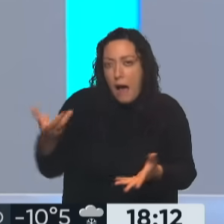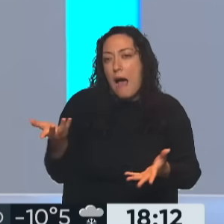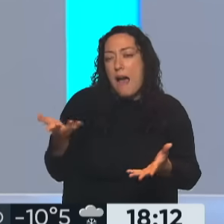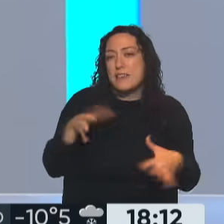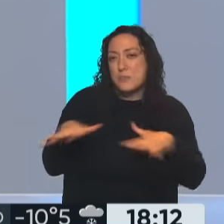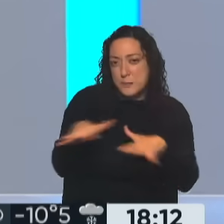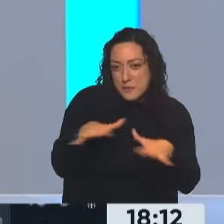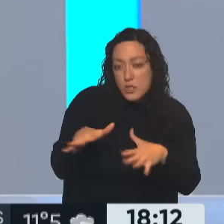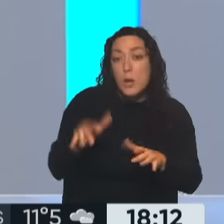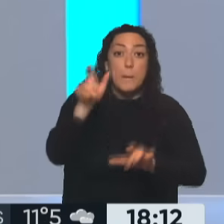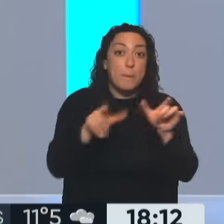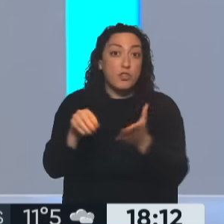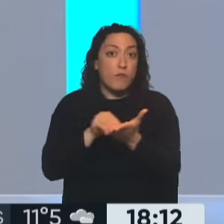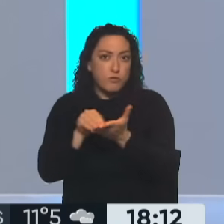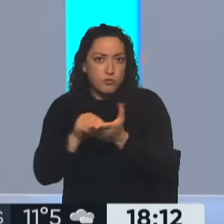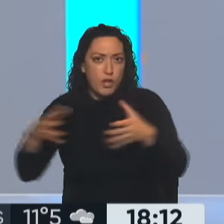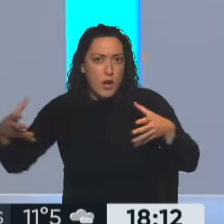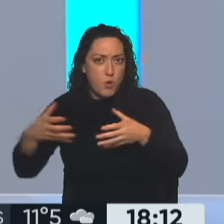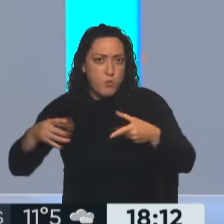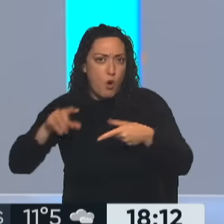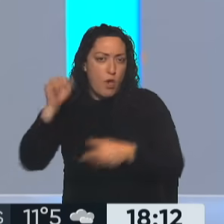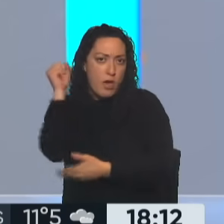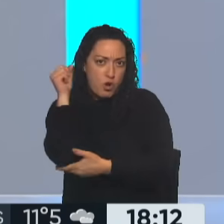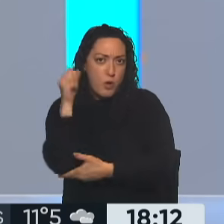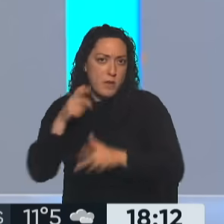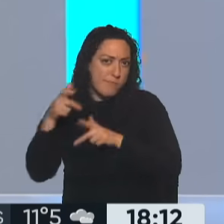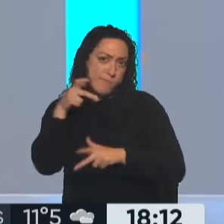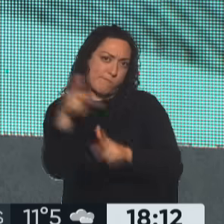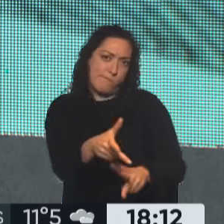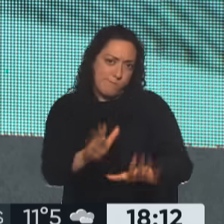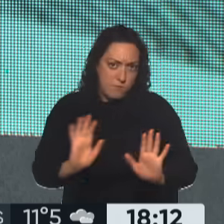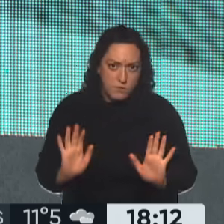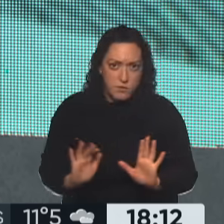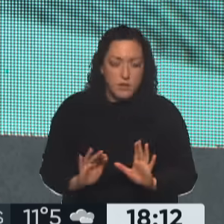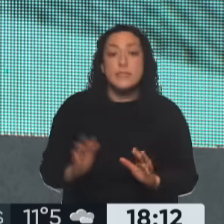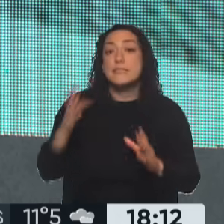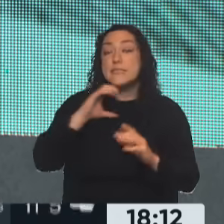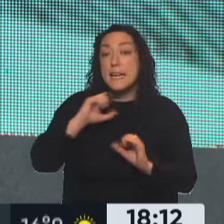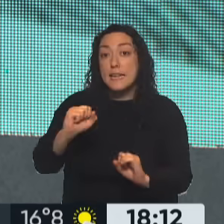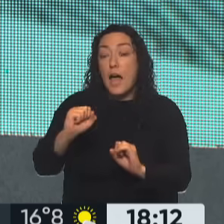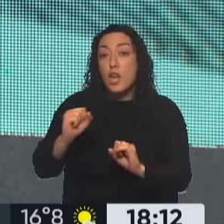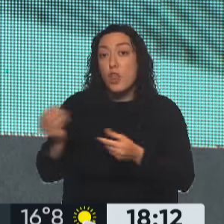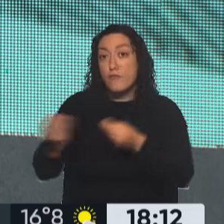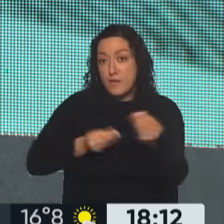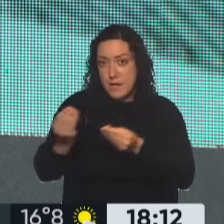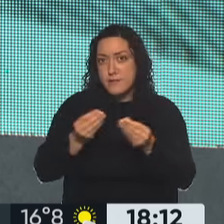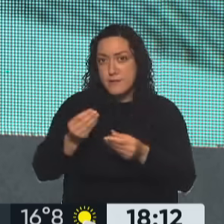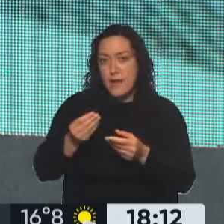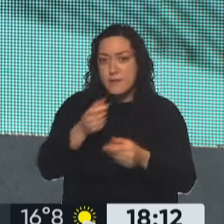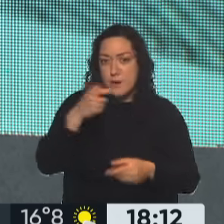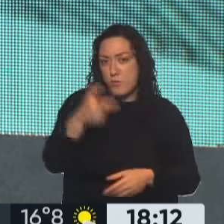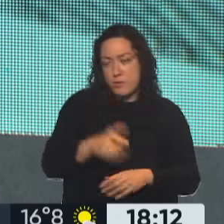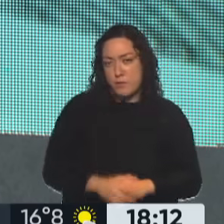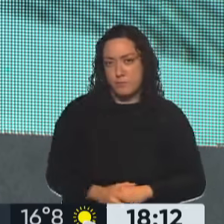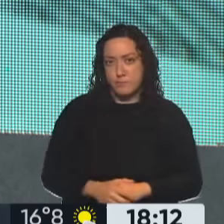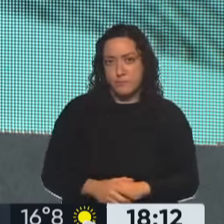claro, le salieron a responder funcionarios, sí, del equipo económico. ¿Lo repasamos? Dale. Secretario de Finanzas, arrancamos con entonces Eduardo Setti.